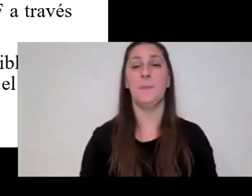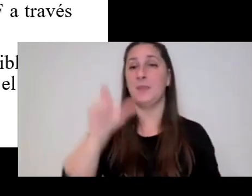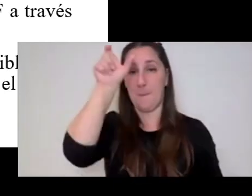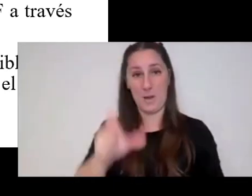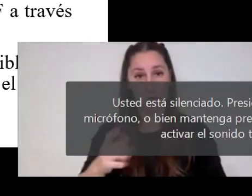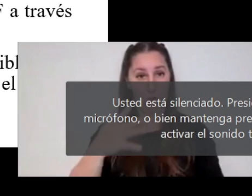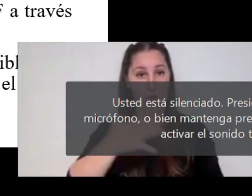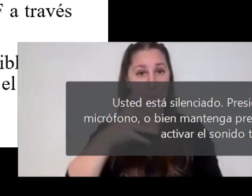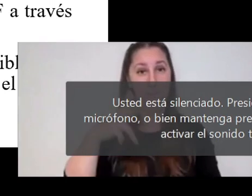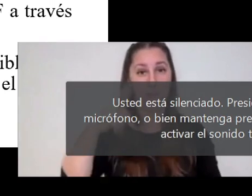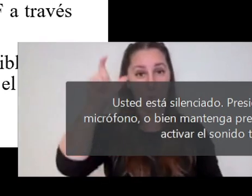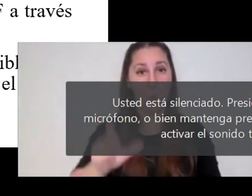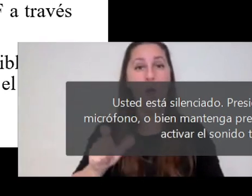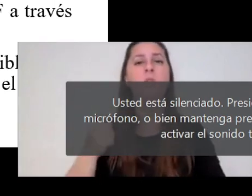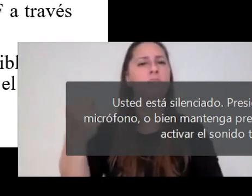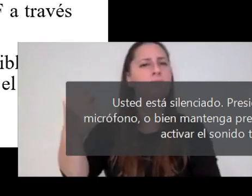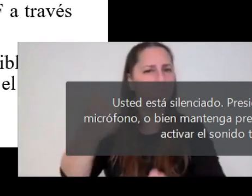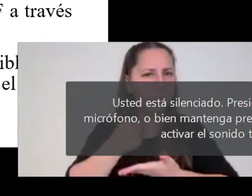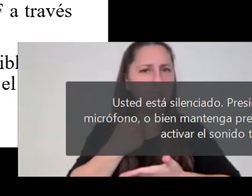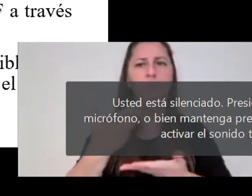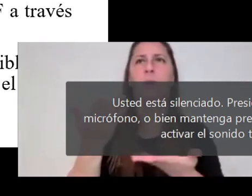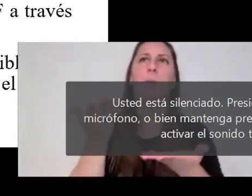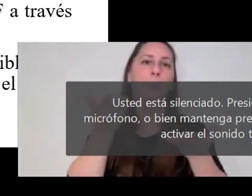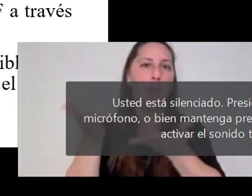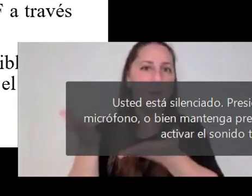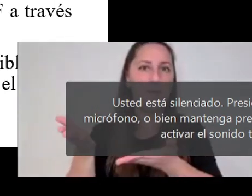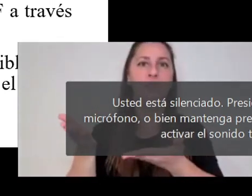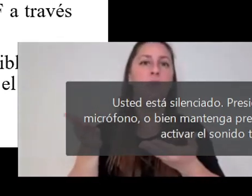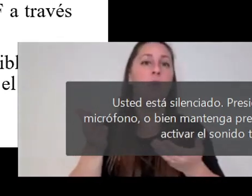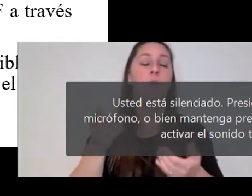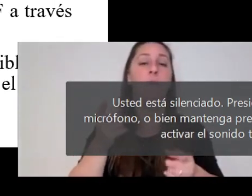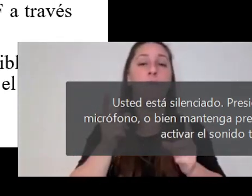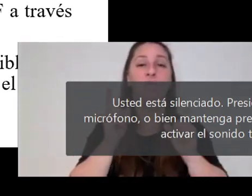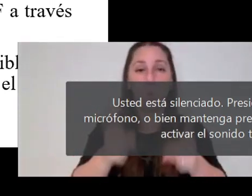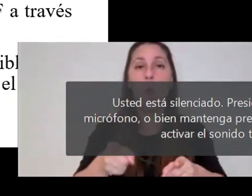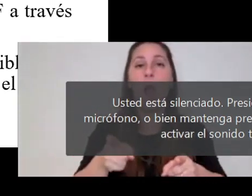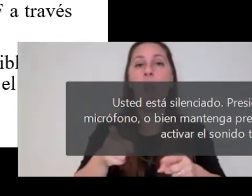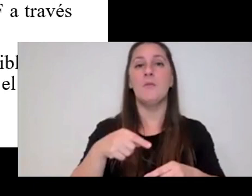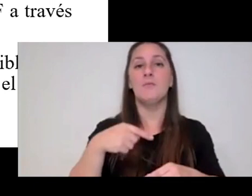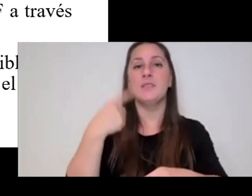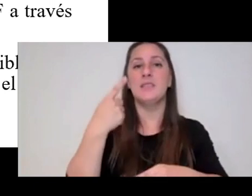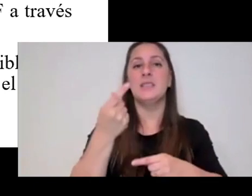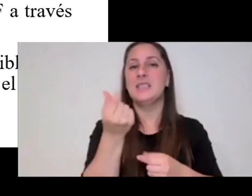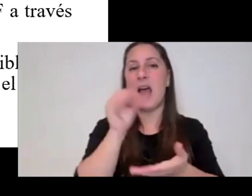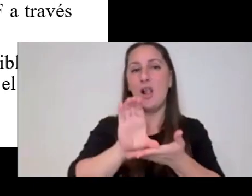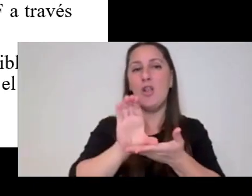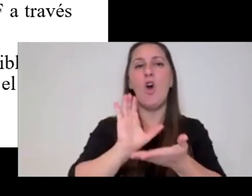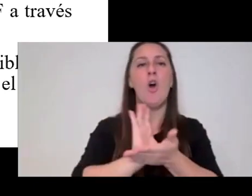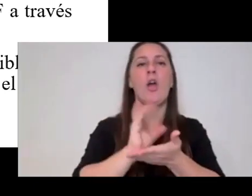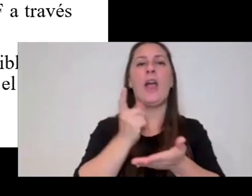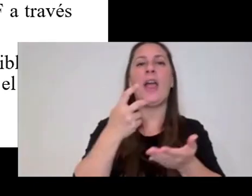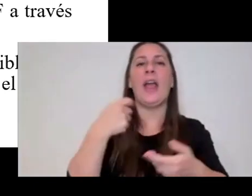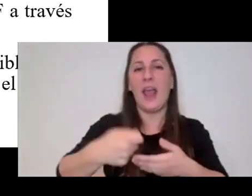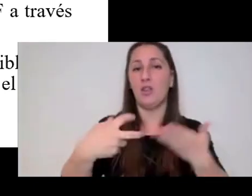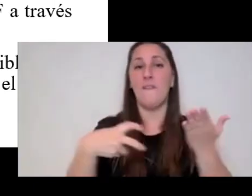ha obtenido el beneficio, así y todo, genera saldo técnico de crédito fiscal que no